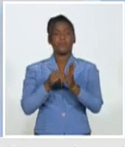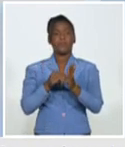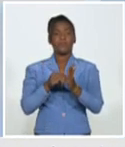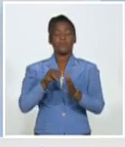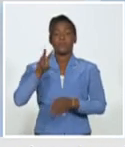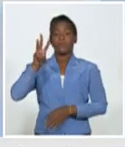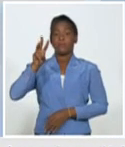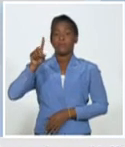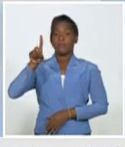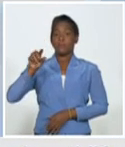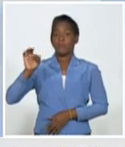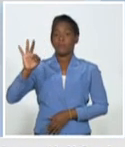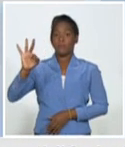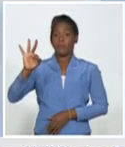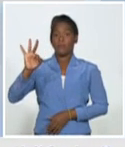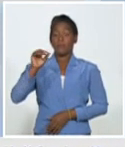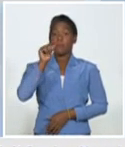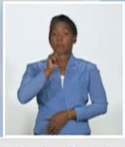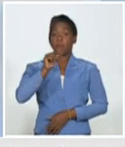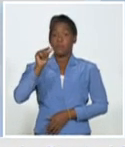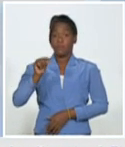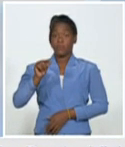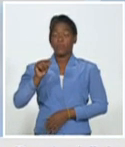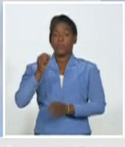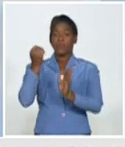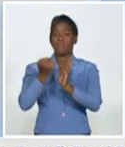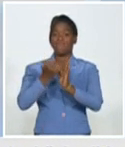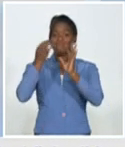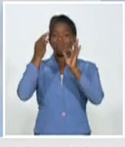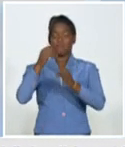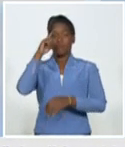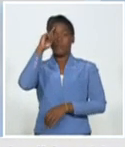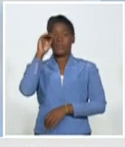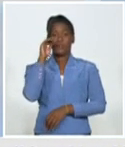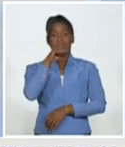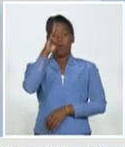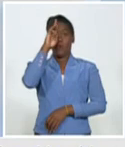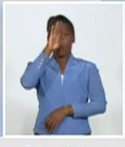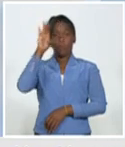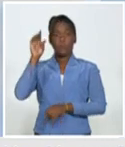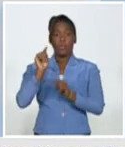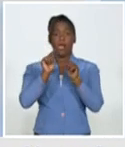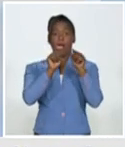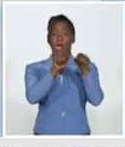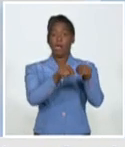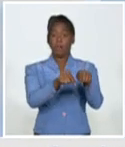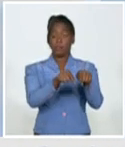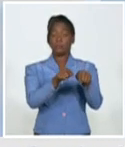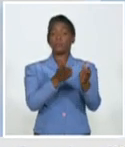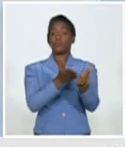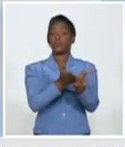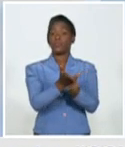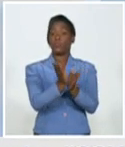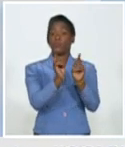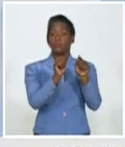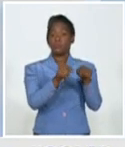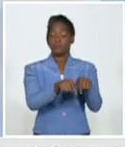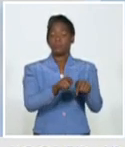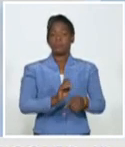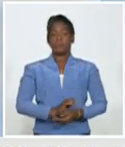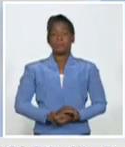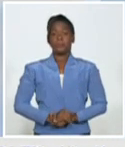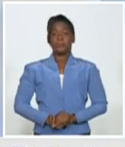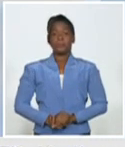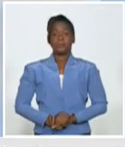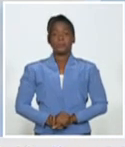3.318 pacientes confirmados, ingresados, activos, como también se denomina a